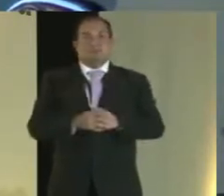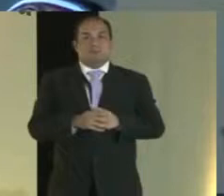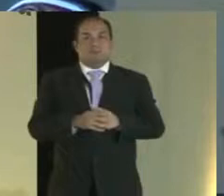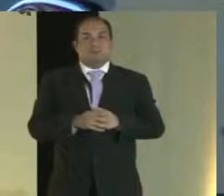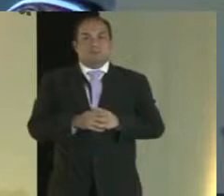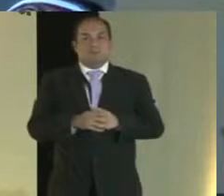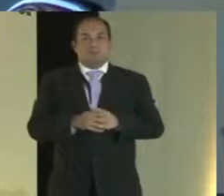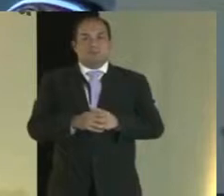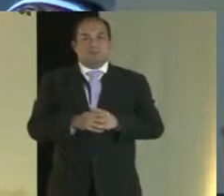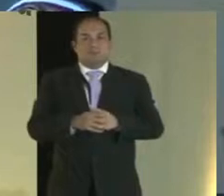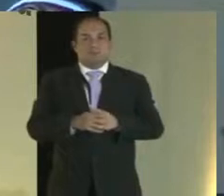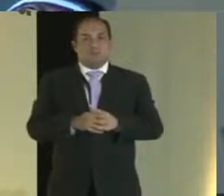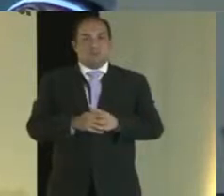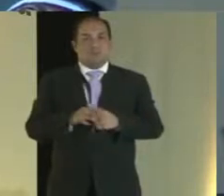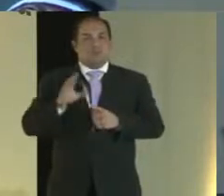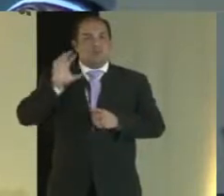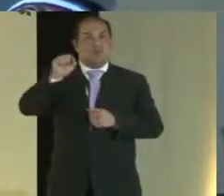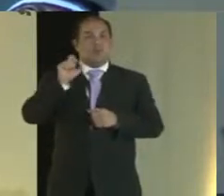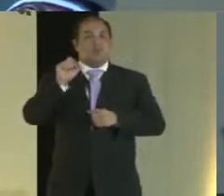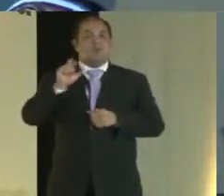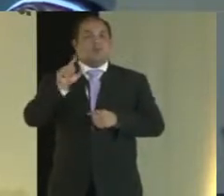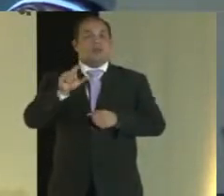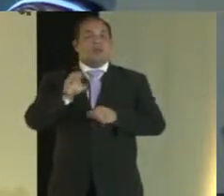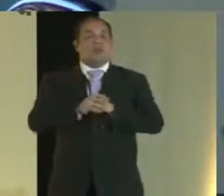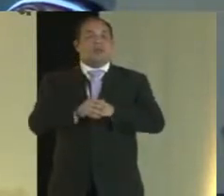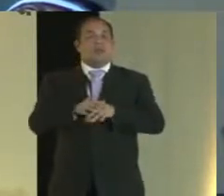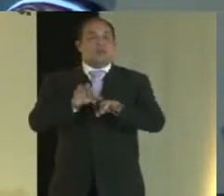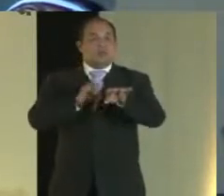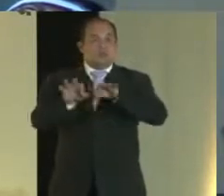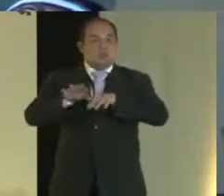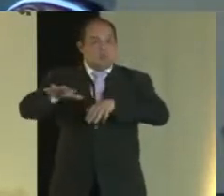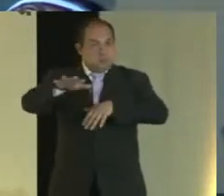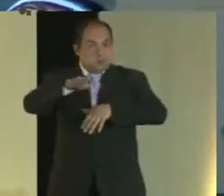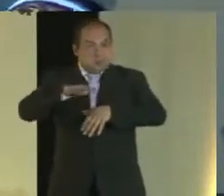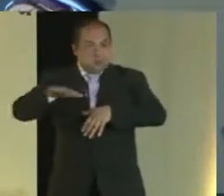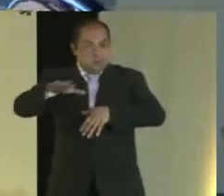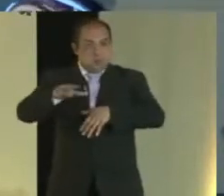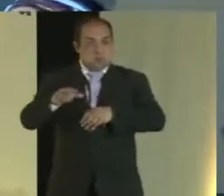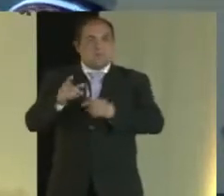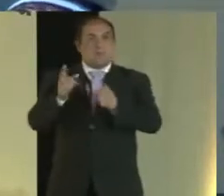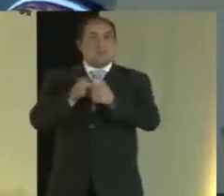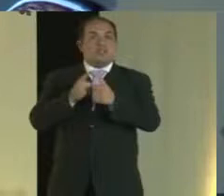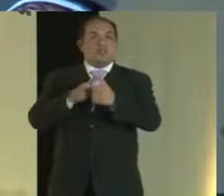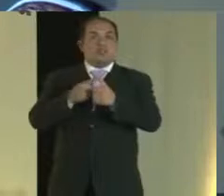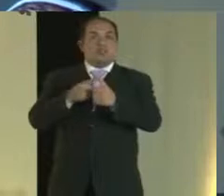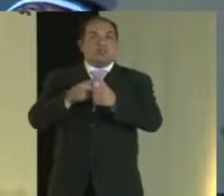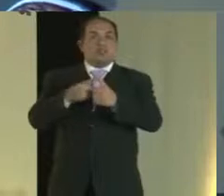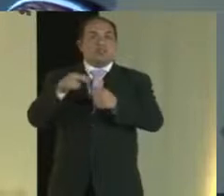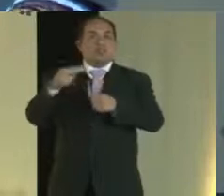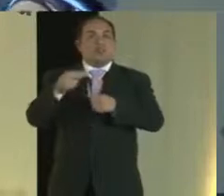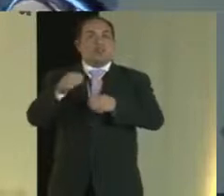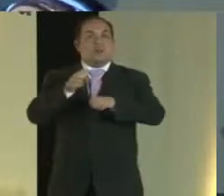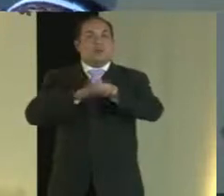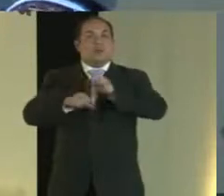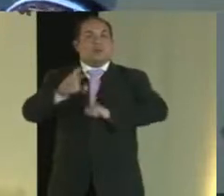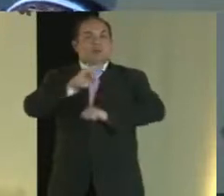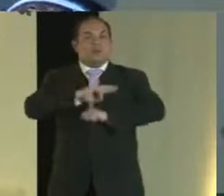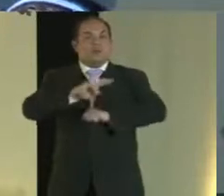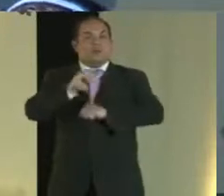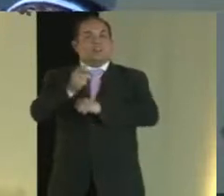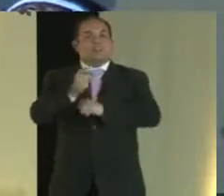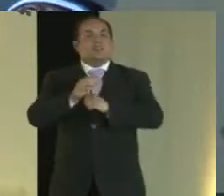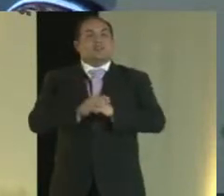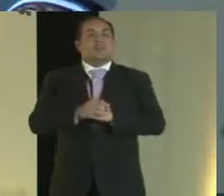Los sindicatos también han actuado en el ámbito principalmente de la llamada esfera privada, es decir, las